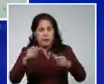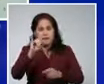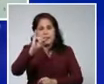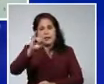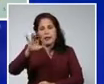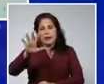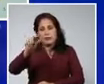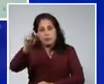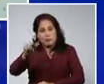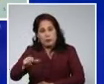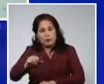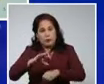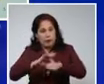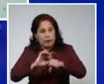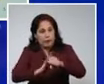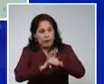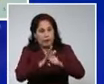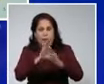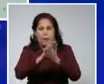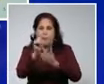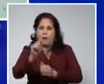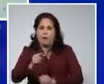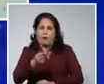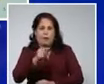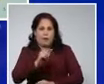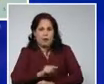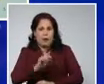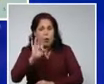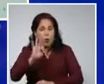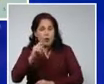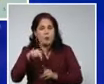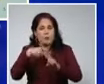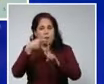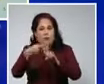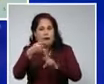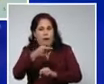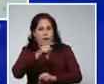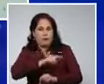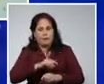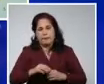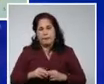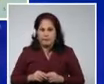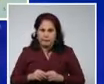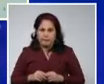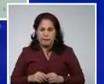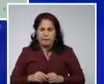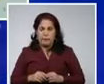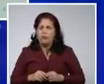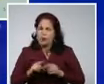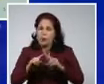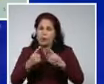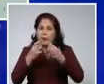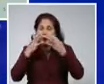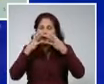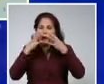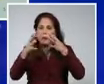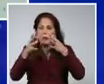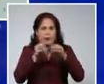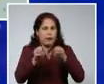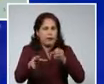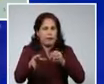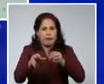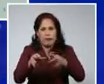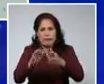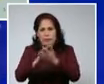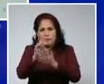65 casos autóctonos ayer, 8 más que el día anterior y muy importante con una dispersión